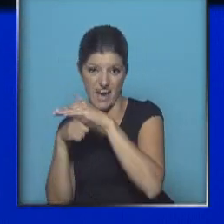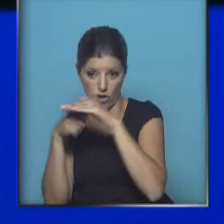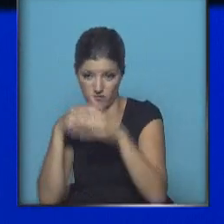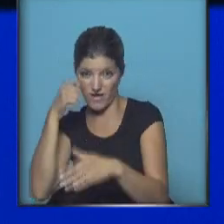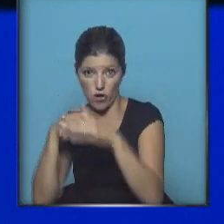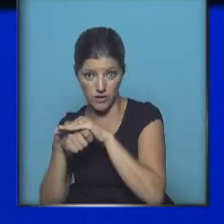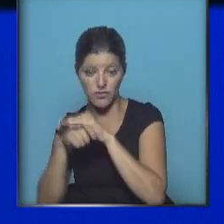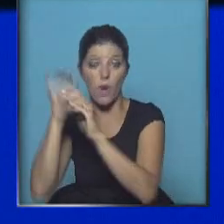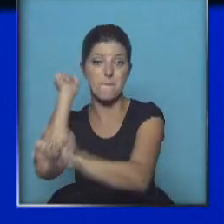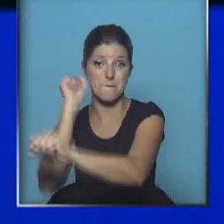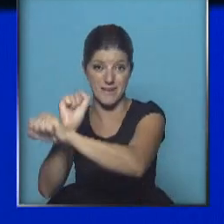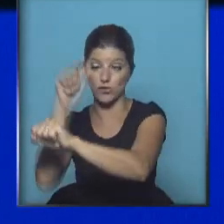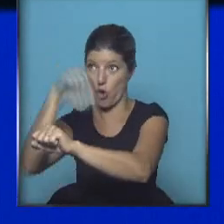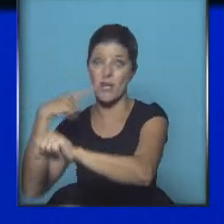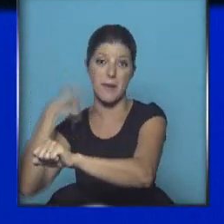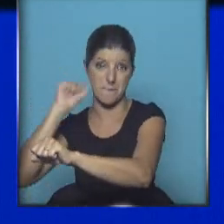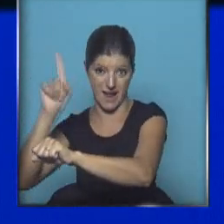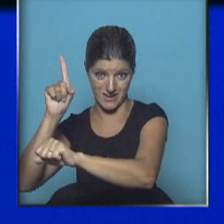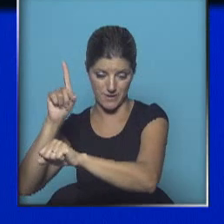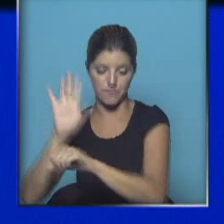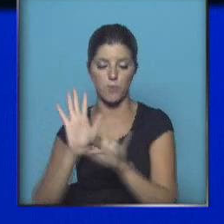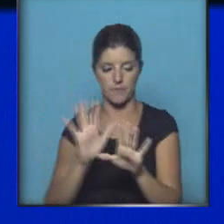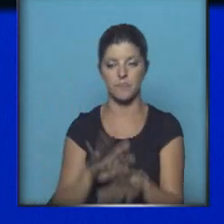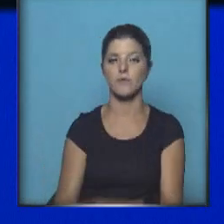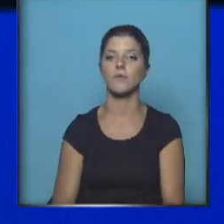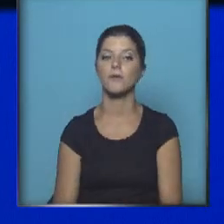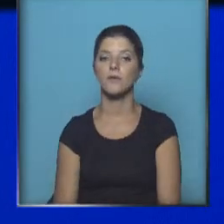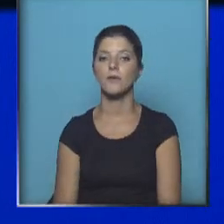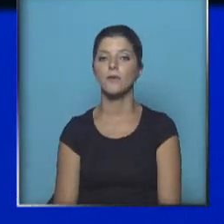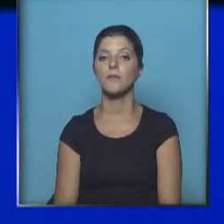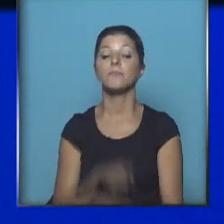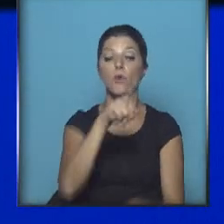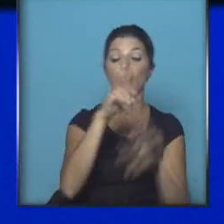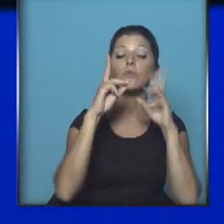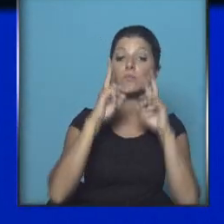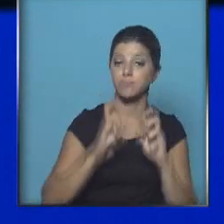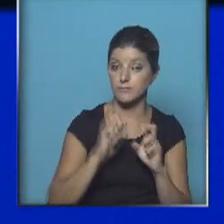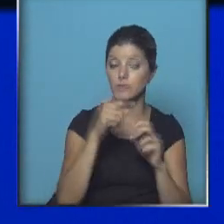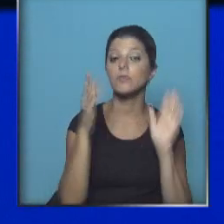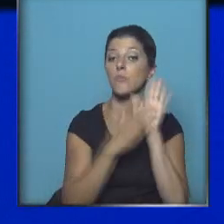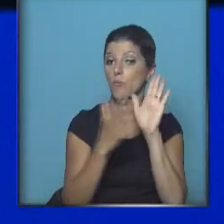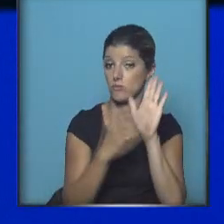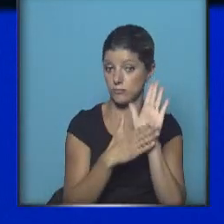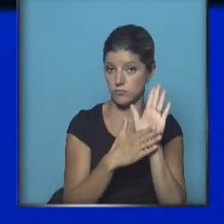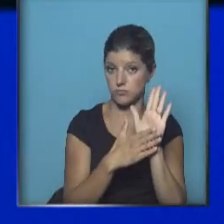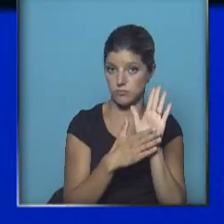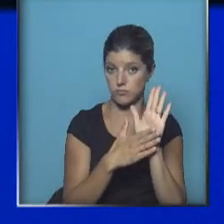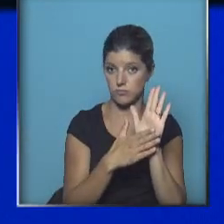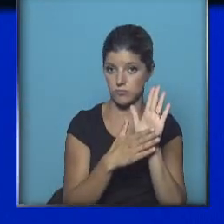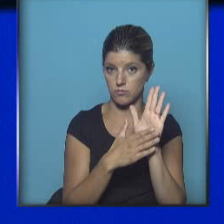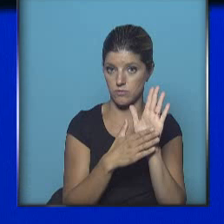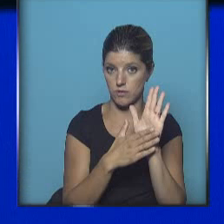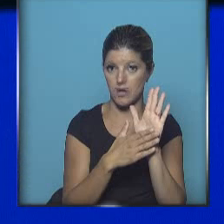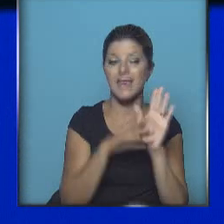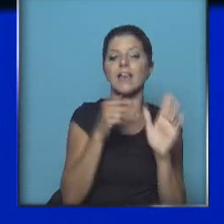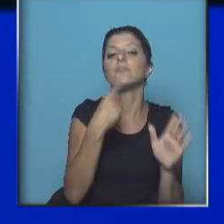momento en España. Bueno, en la investigación de ese caso se mostró que ese